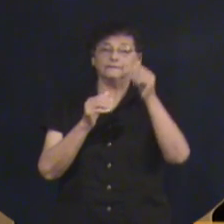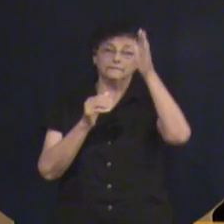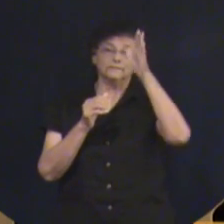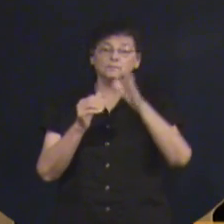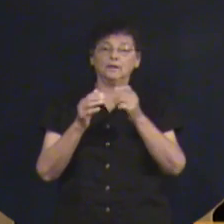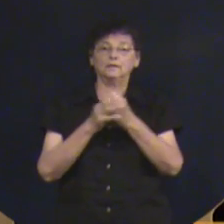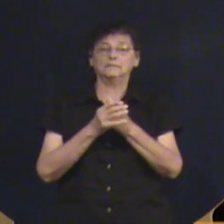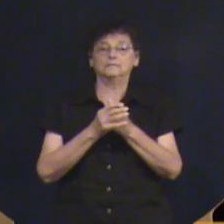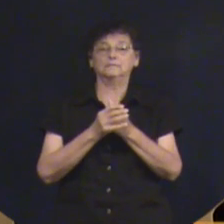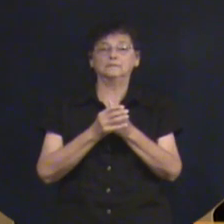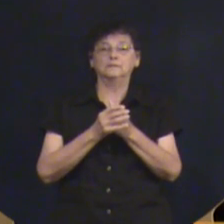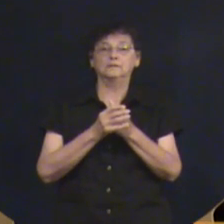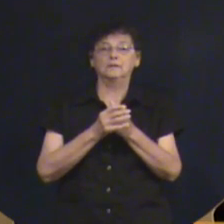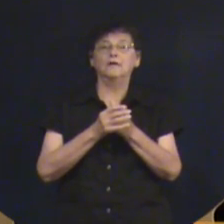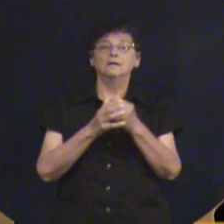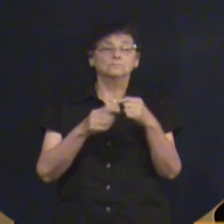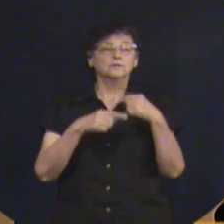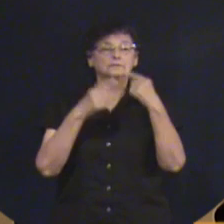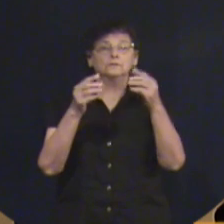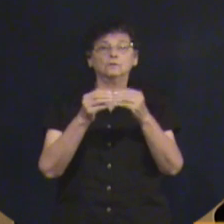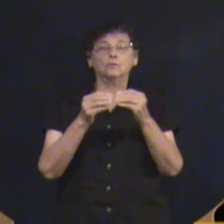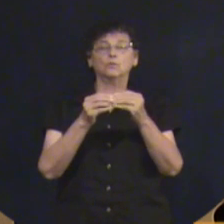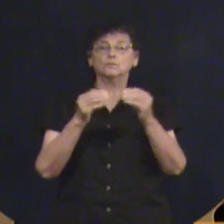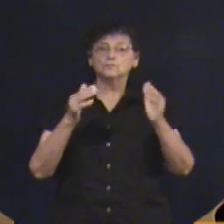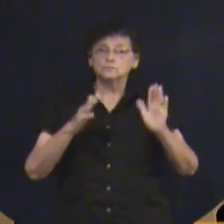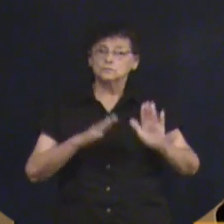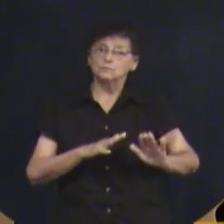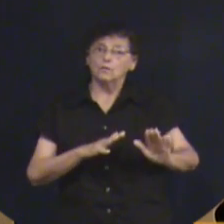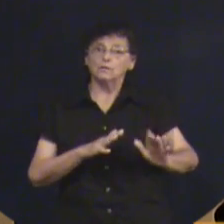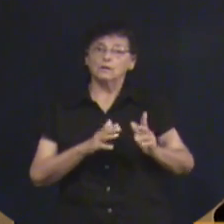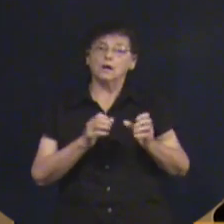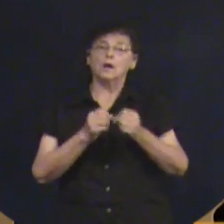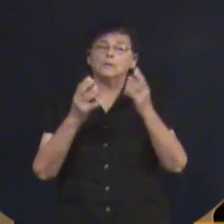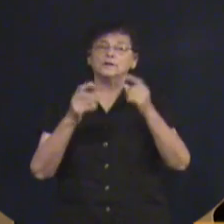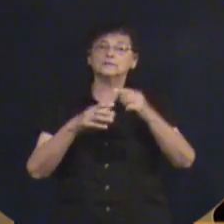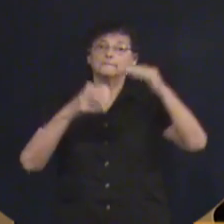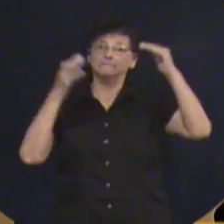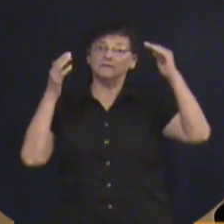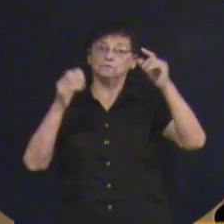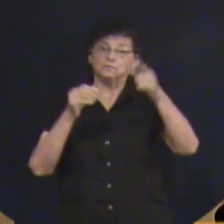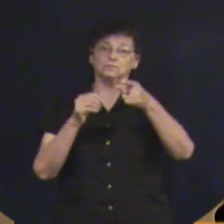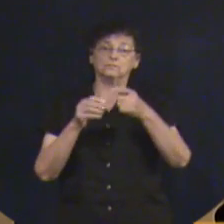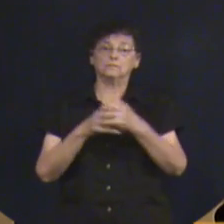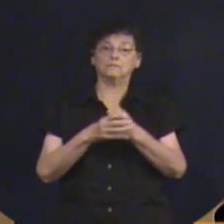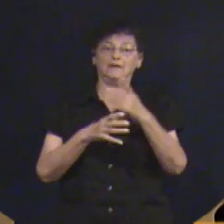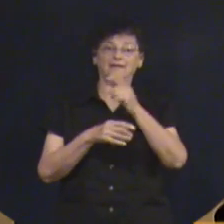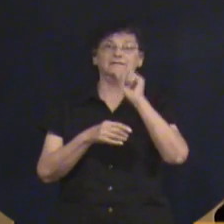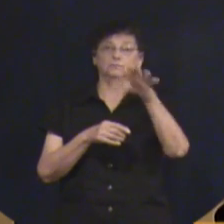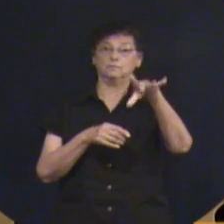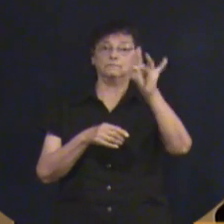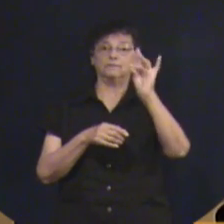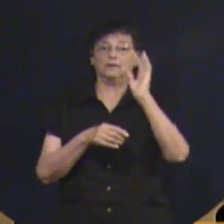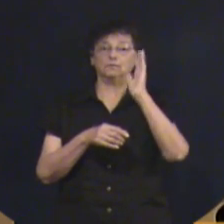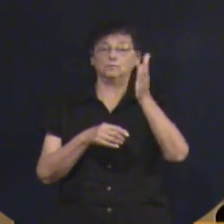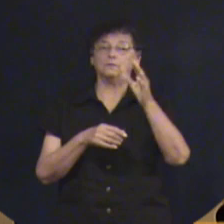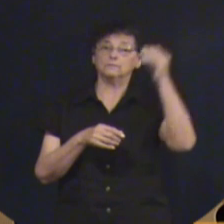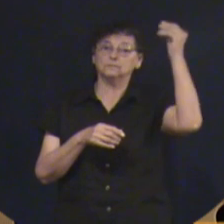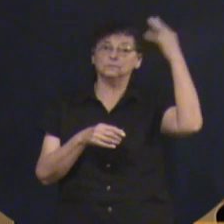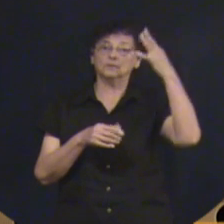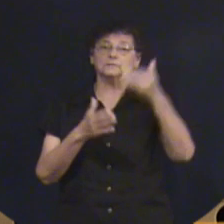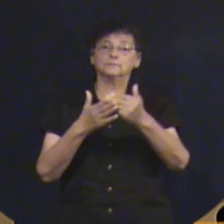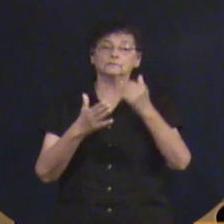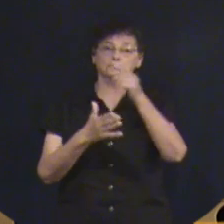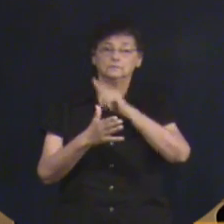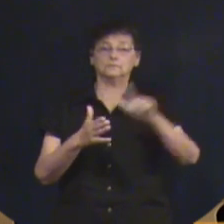dadivoso. Hazte tanto más pequeño cuanto más grande seas, y hallarás gracia ante